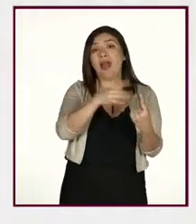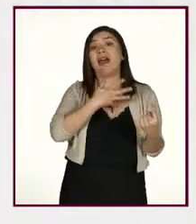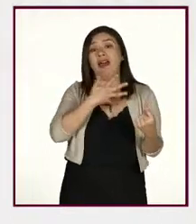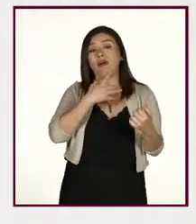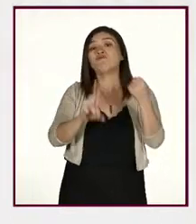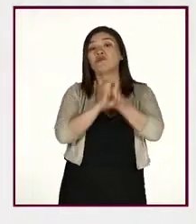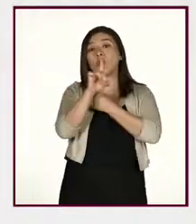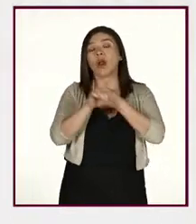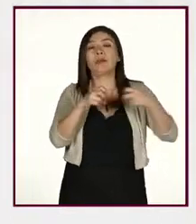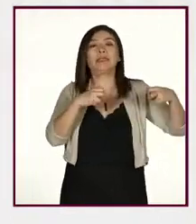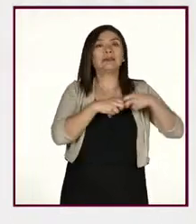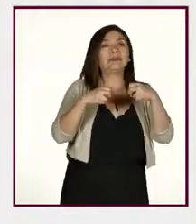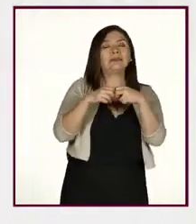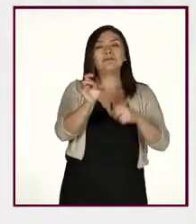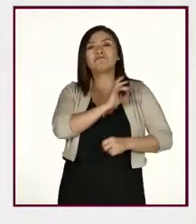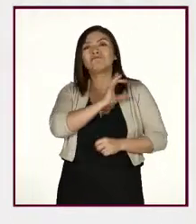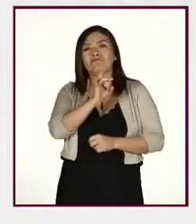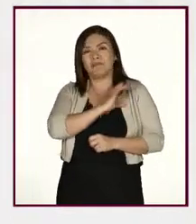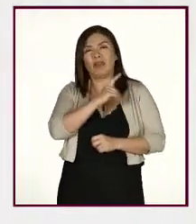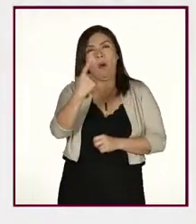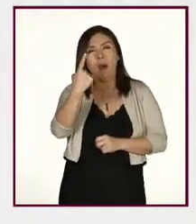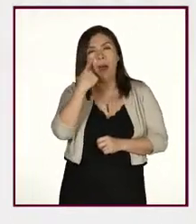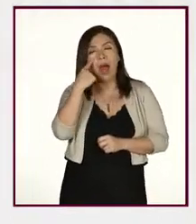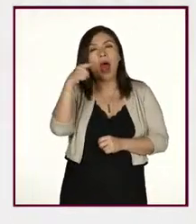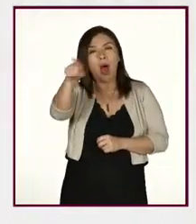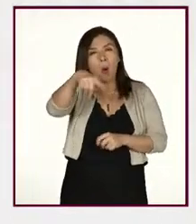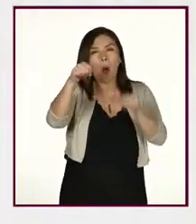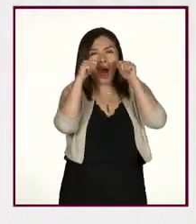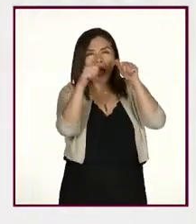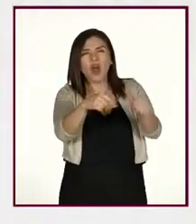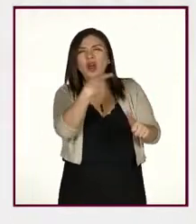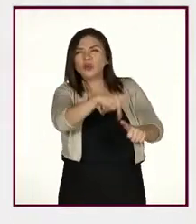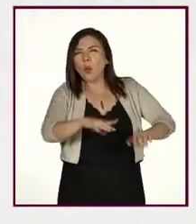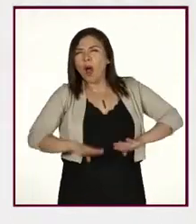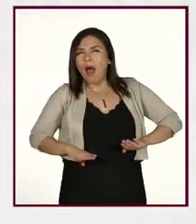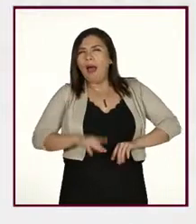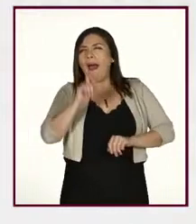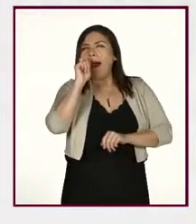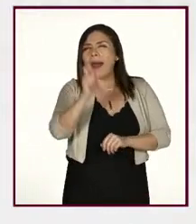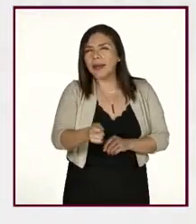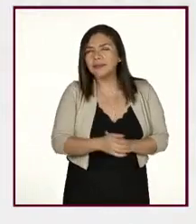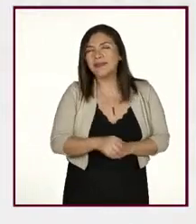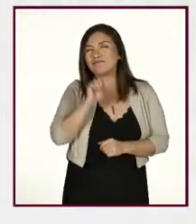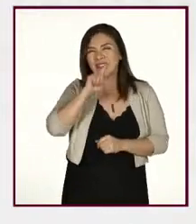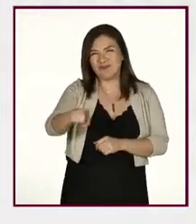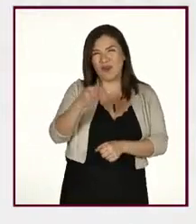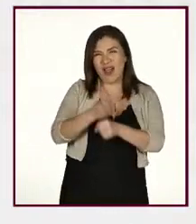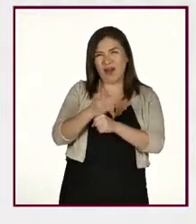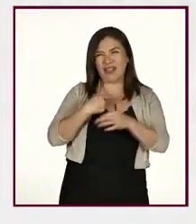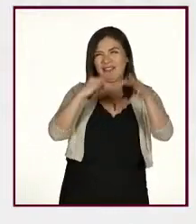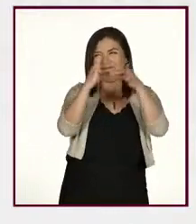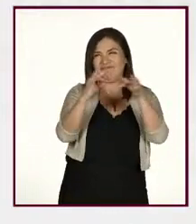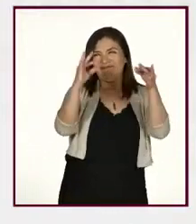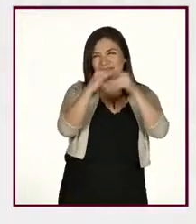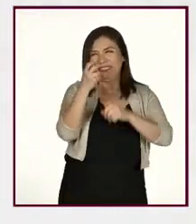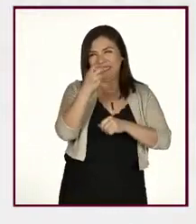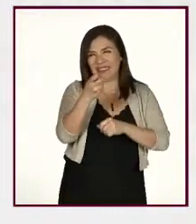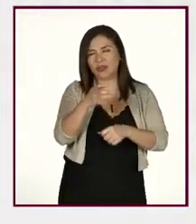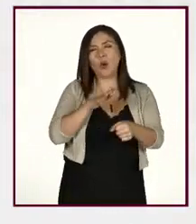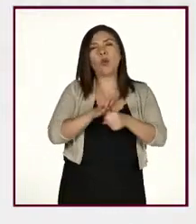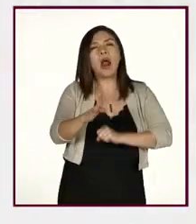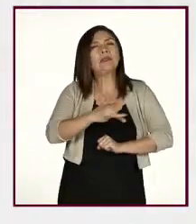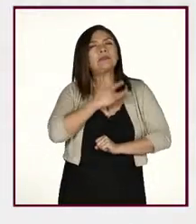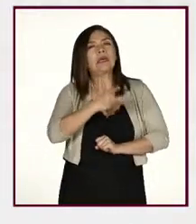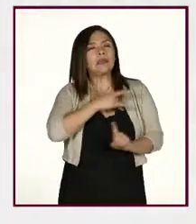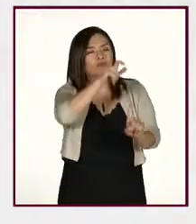de ansiedad generalizada, para que presten atención en los detalles, parte de lo que estuvimos mencionando, tanto los